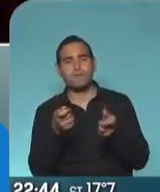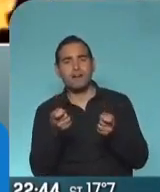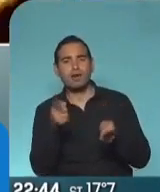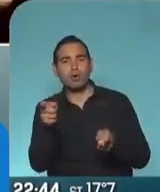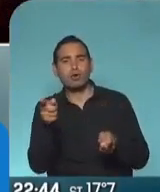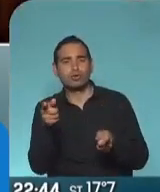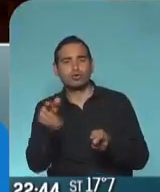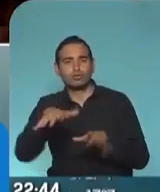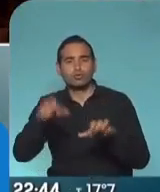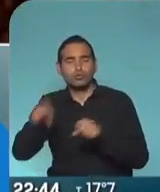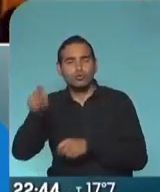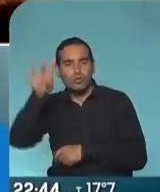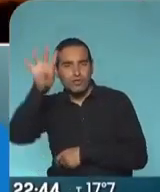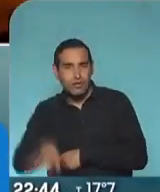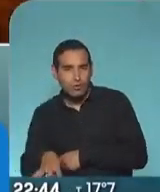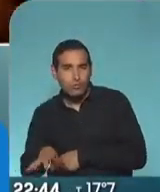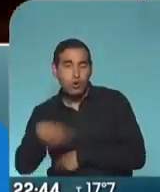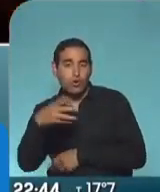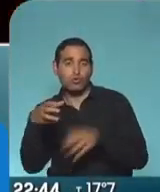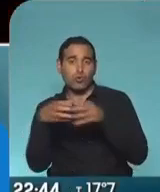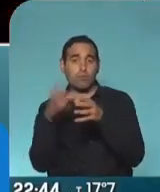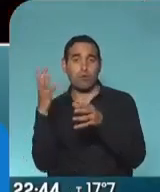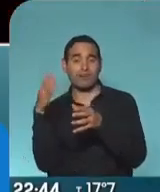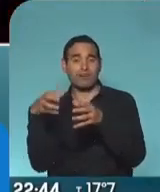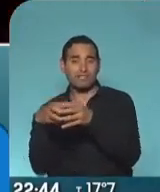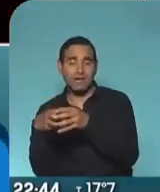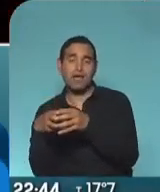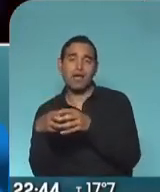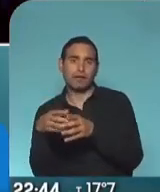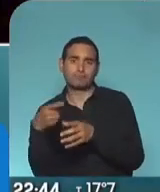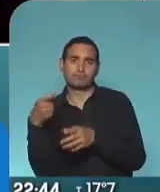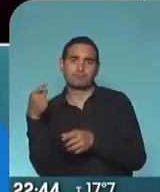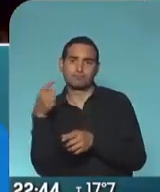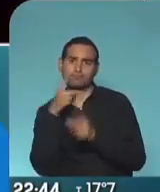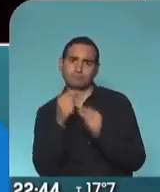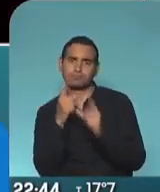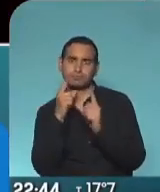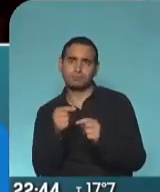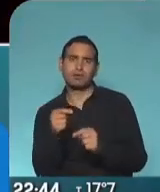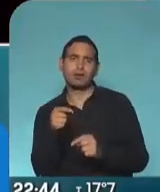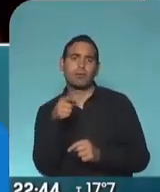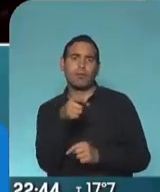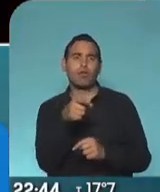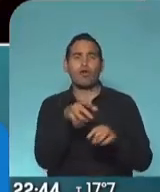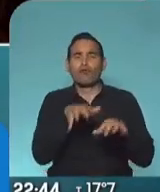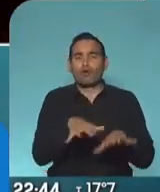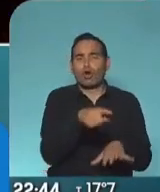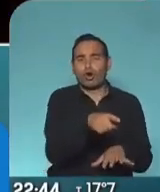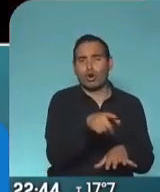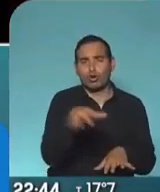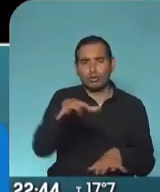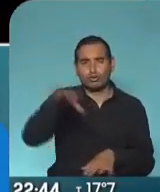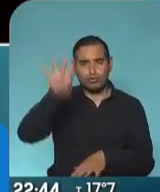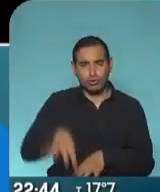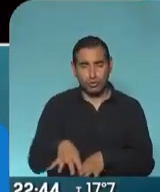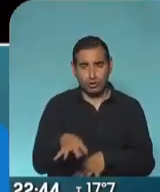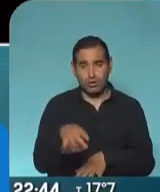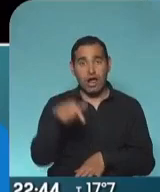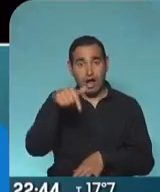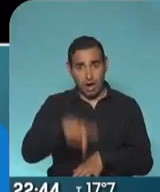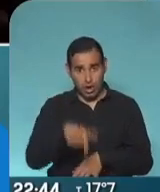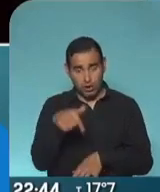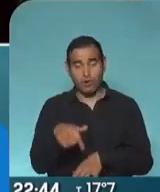el centro y derecha de Ciudadanos se lo criticaba mucho también por ser blando con los catalanes. Ahora, a estas